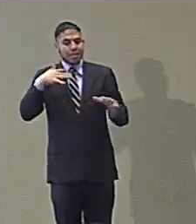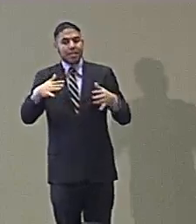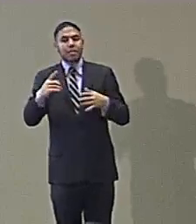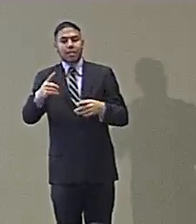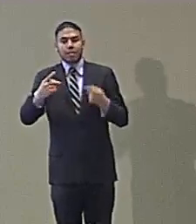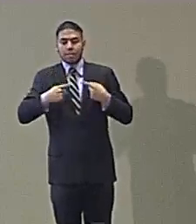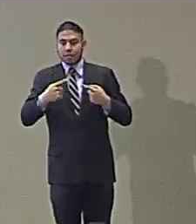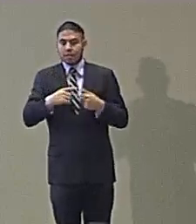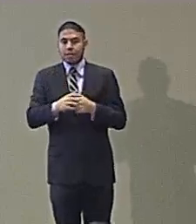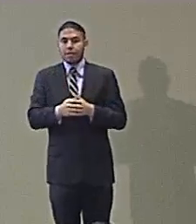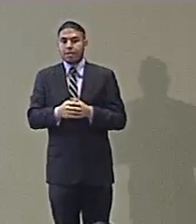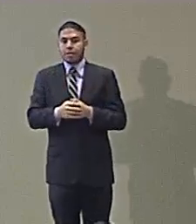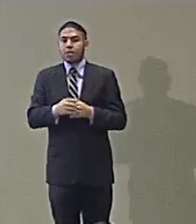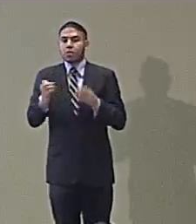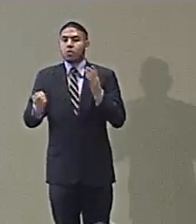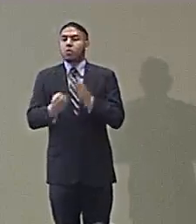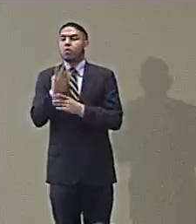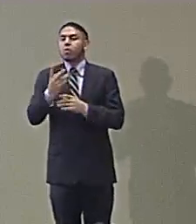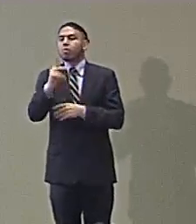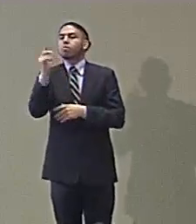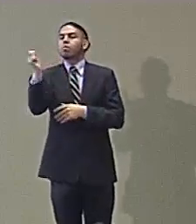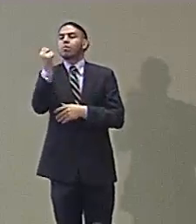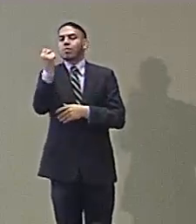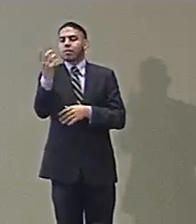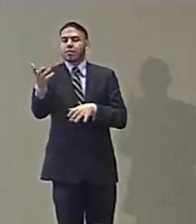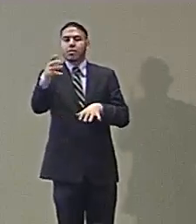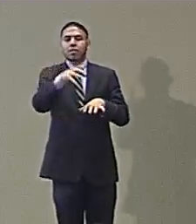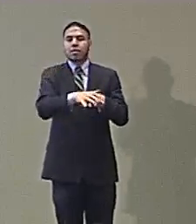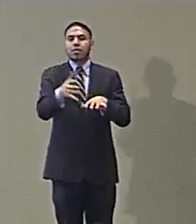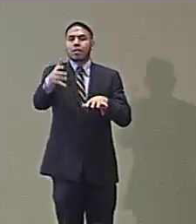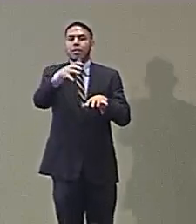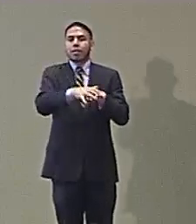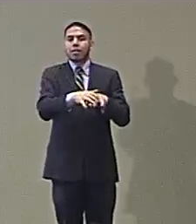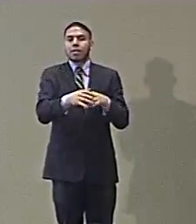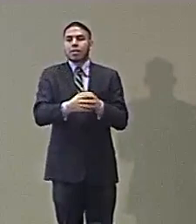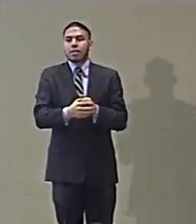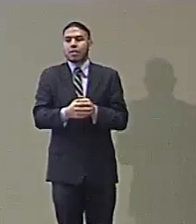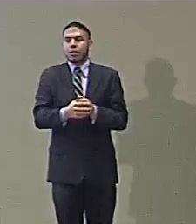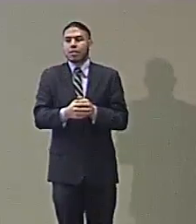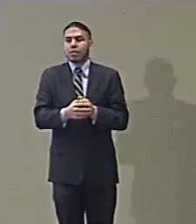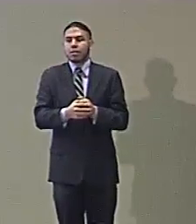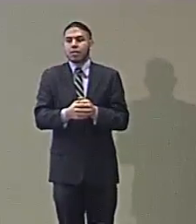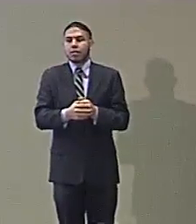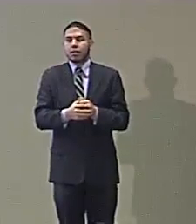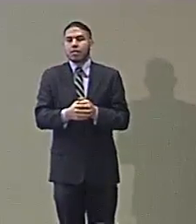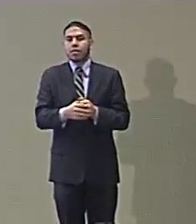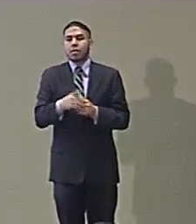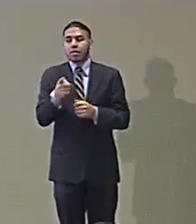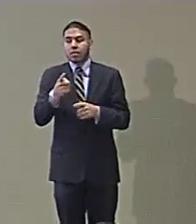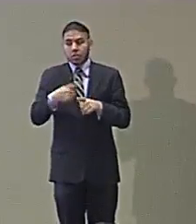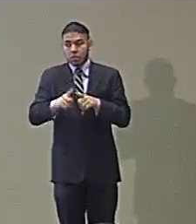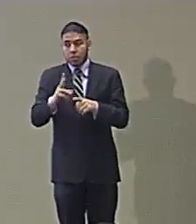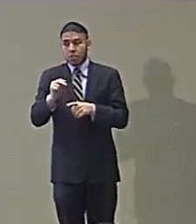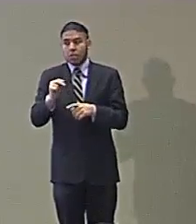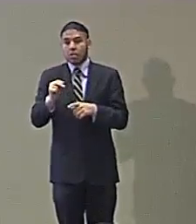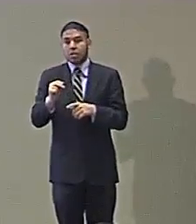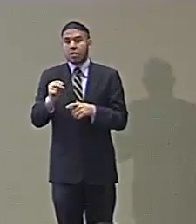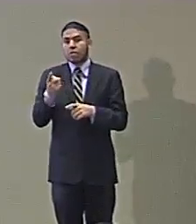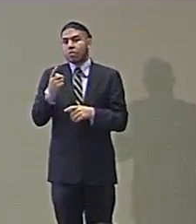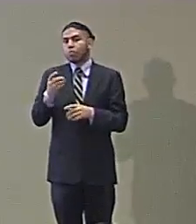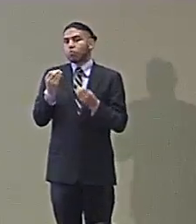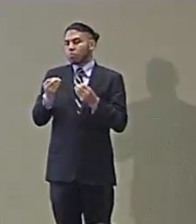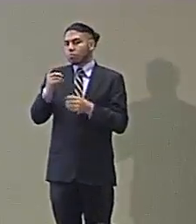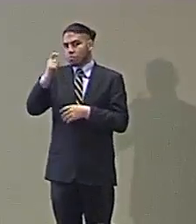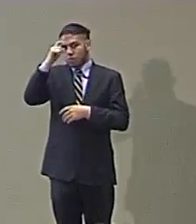señala luis existen nuevas tecnologías incorporando y que debemos de seguir incorporando no obstante es muy difícil